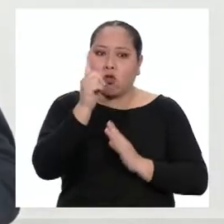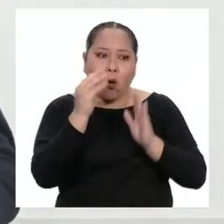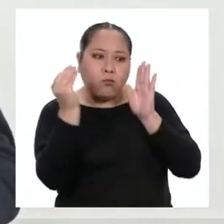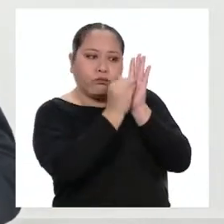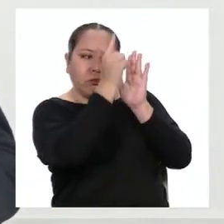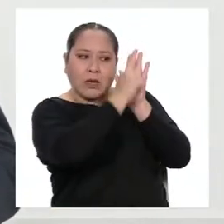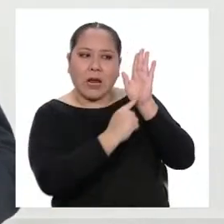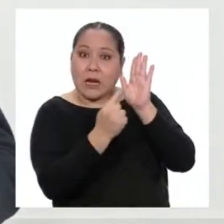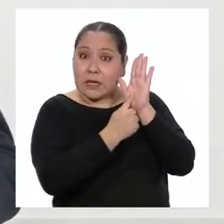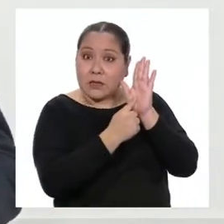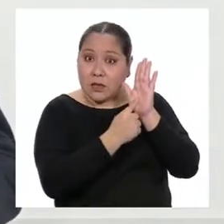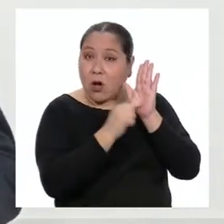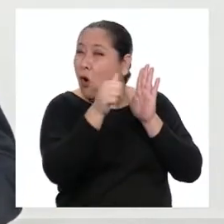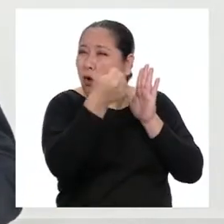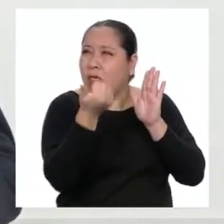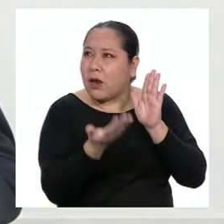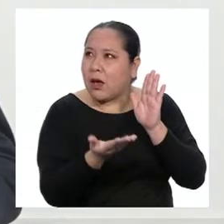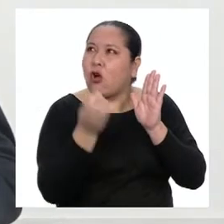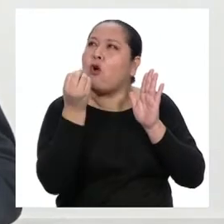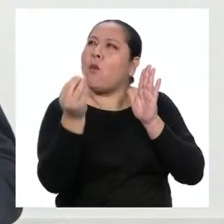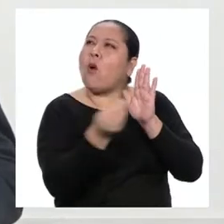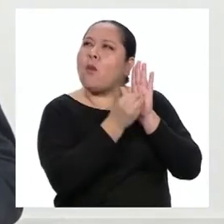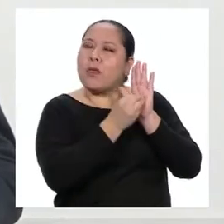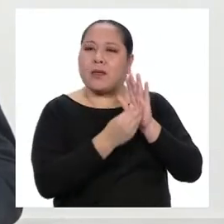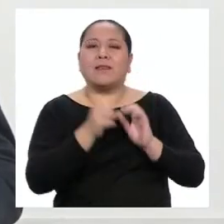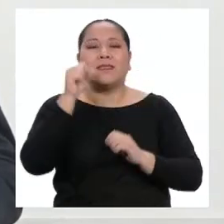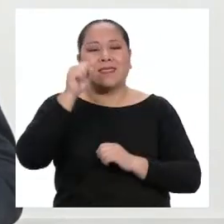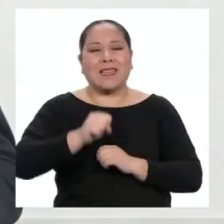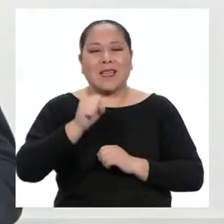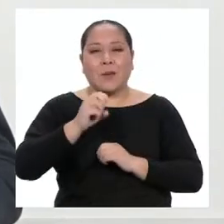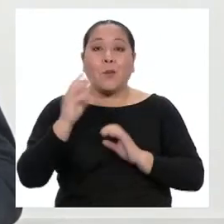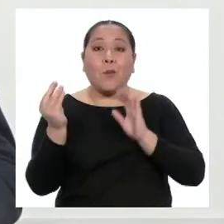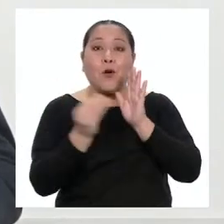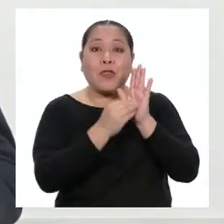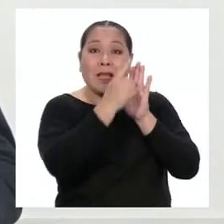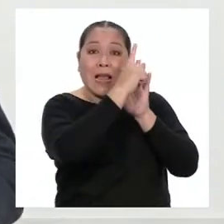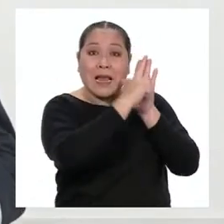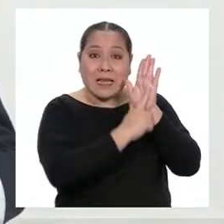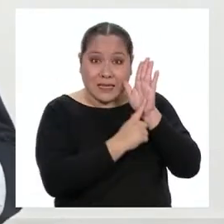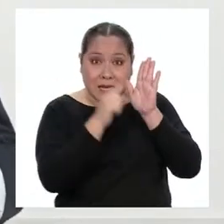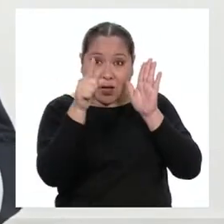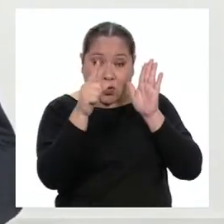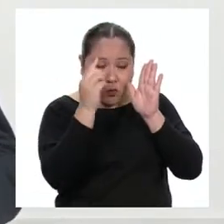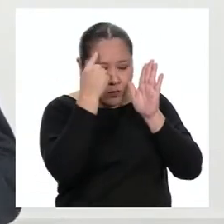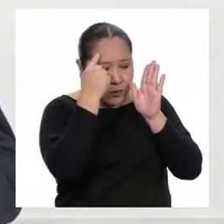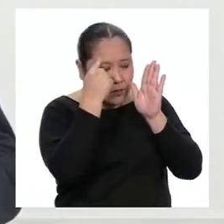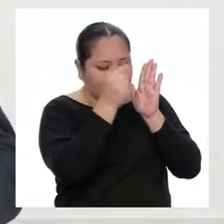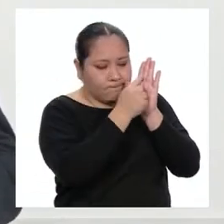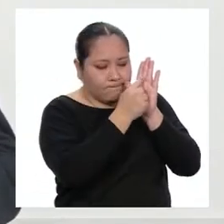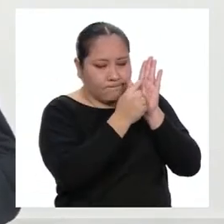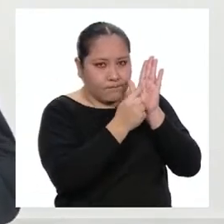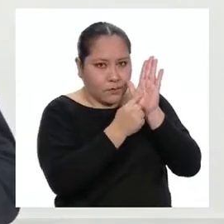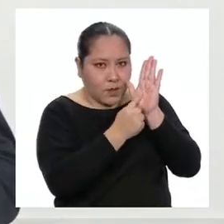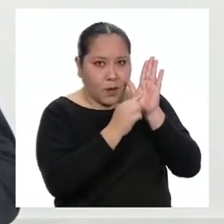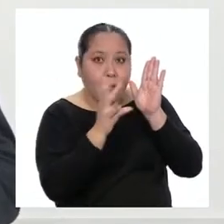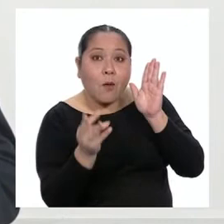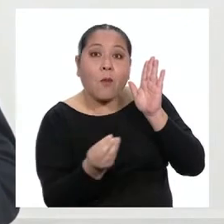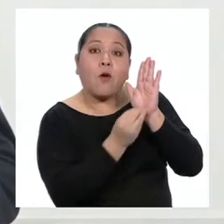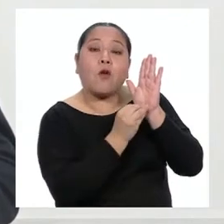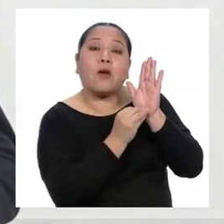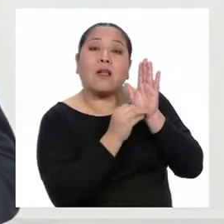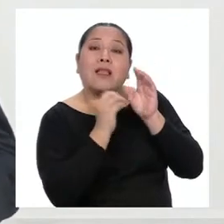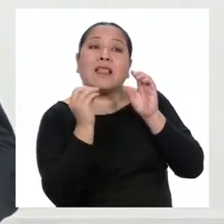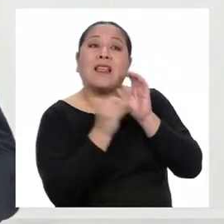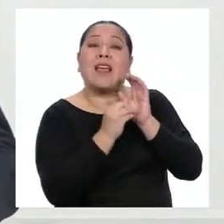observación, Rodrigo. Claro, después de listar las opciones que consideremos, podemos agregar una opción que diga